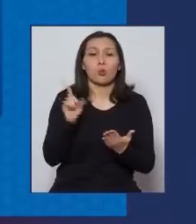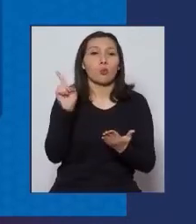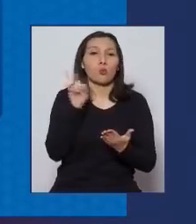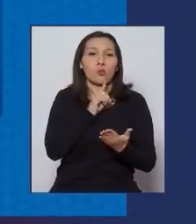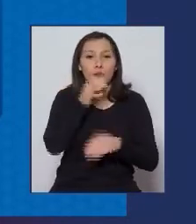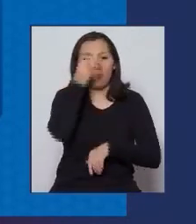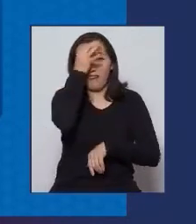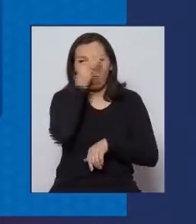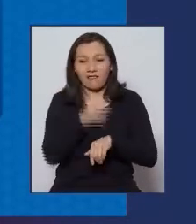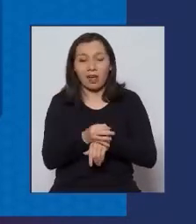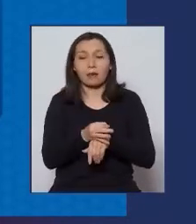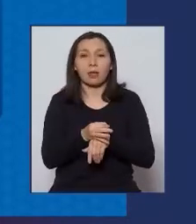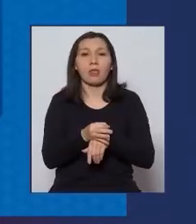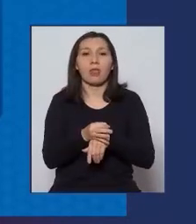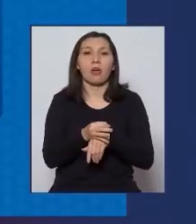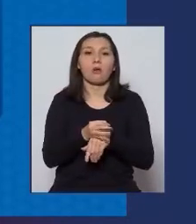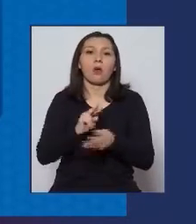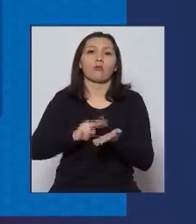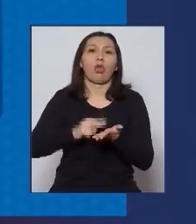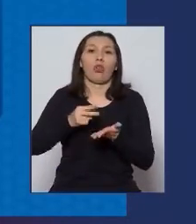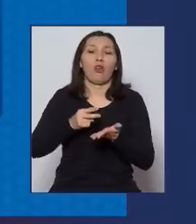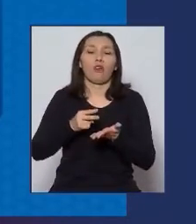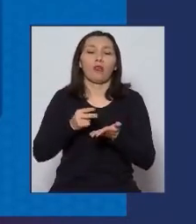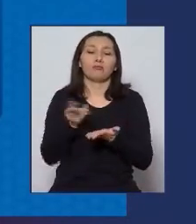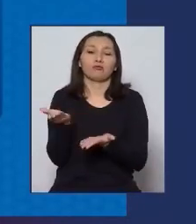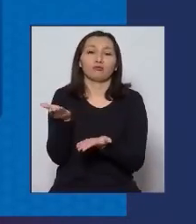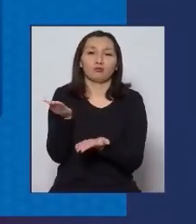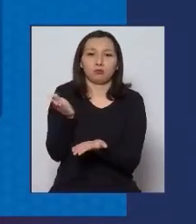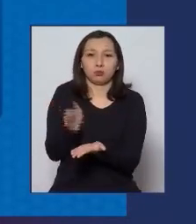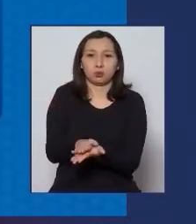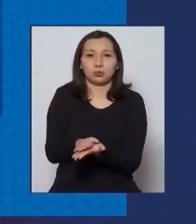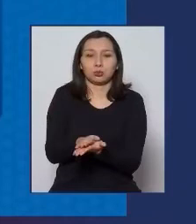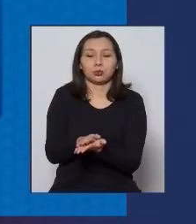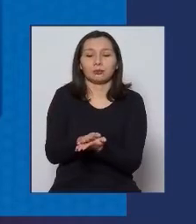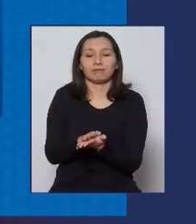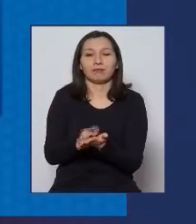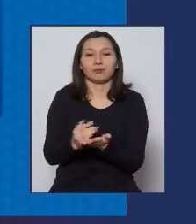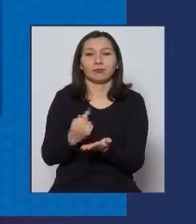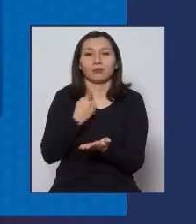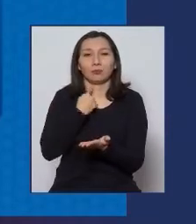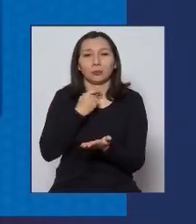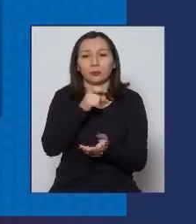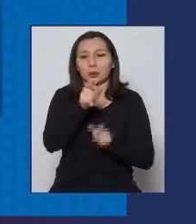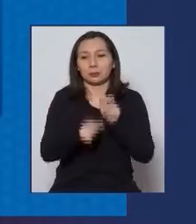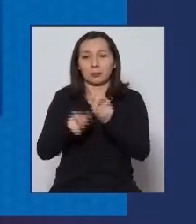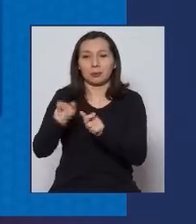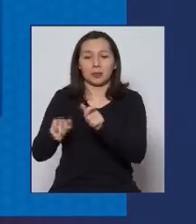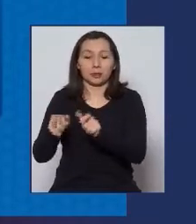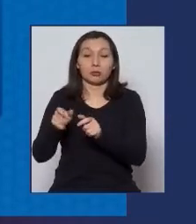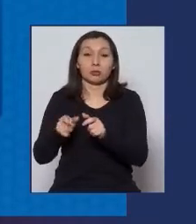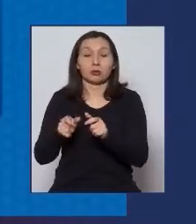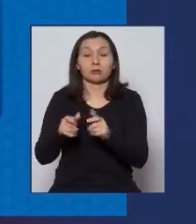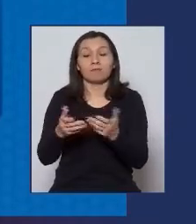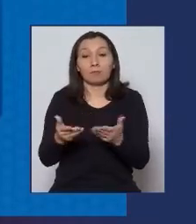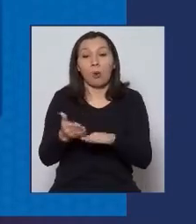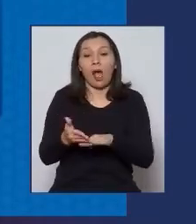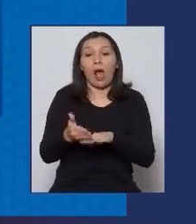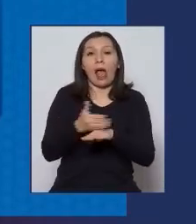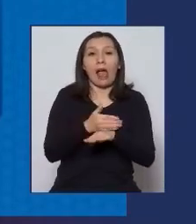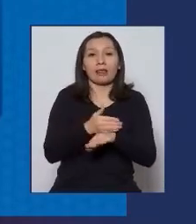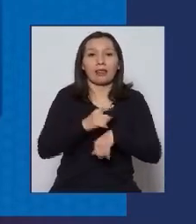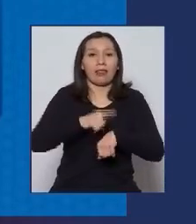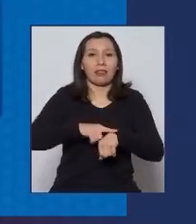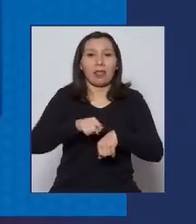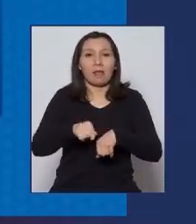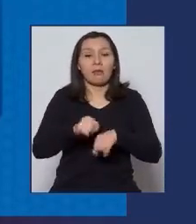última enfermedad que en definitiva hizo que fallecieran digámoslo así anticipadamente